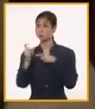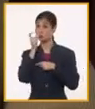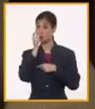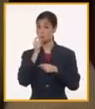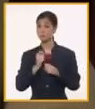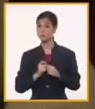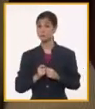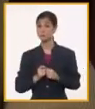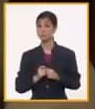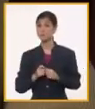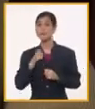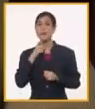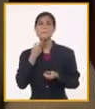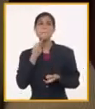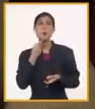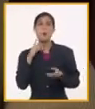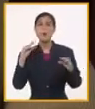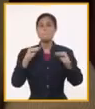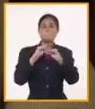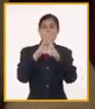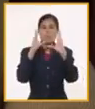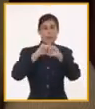casa Bartolomé